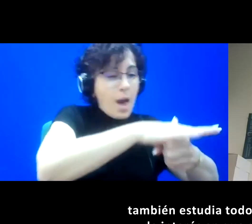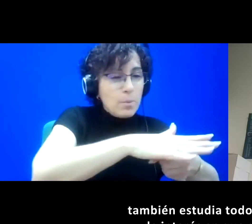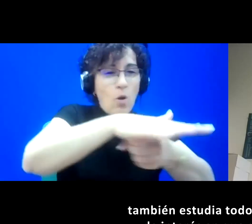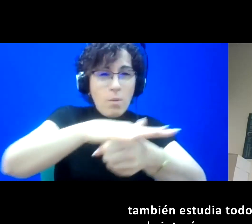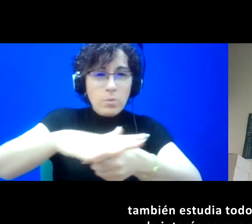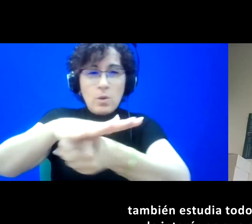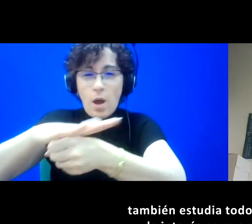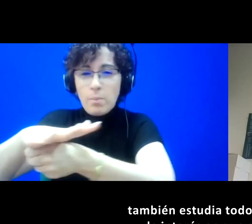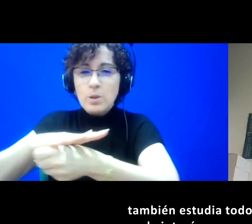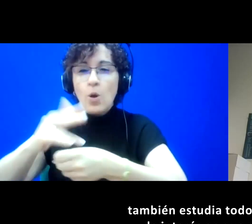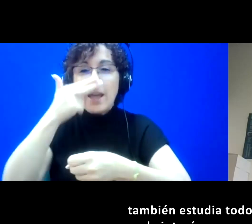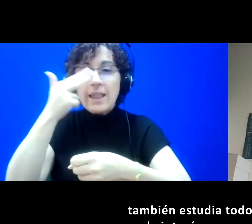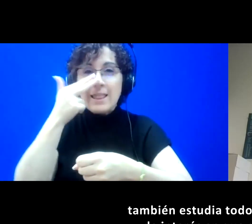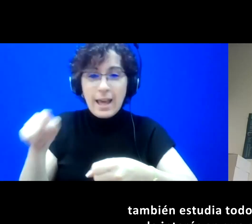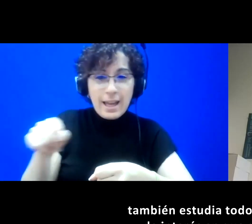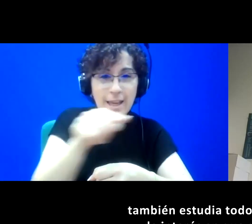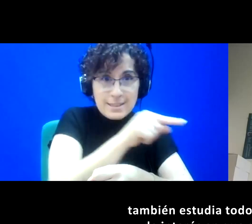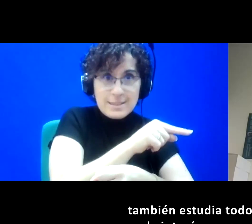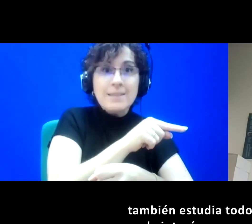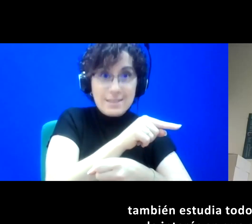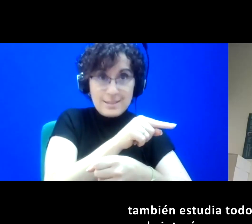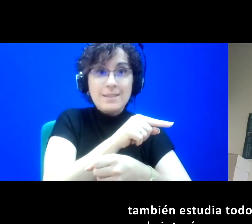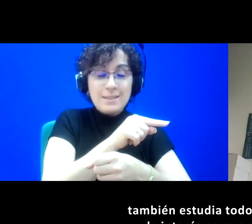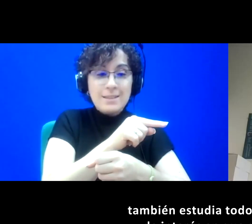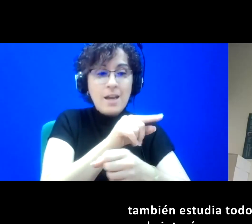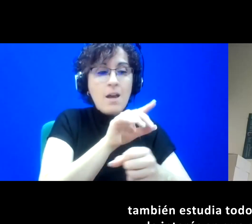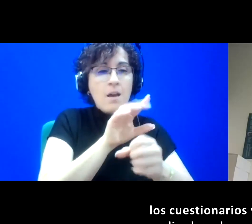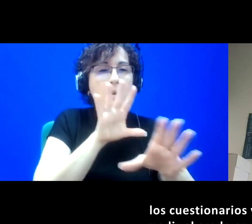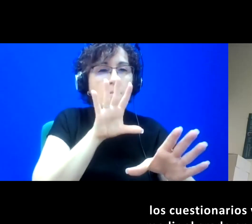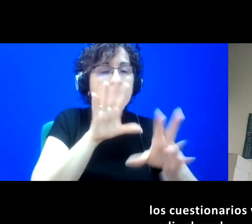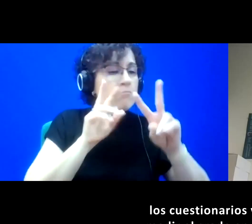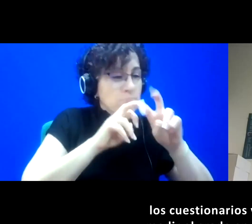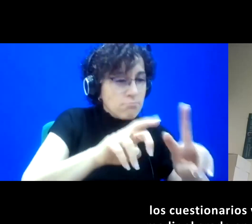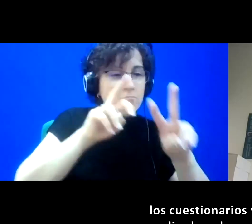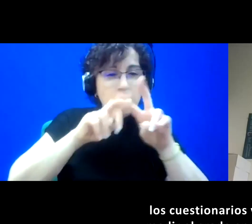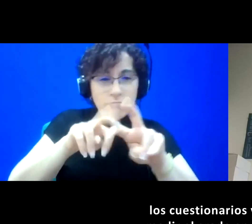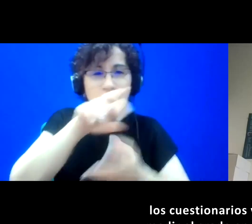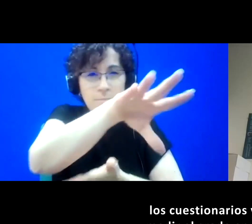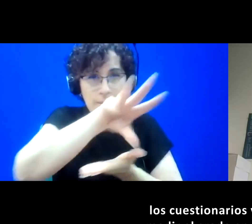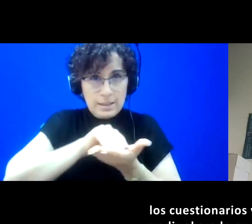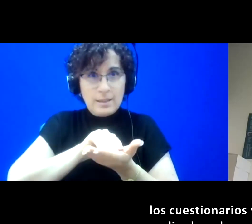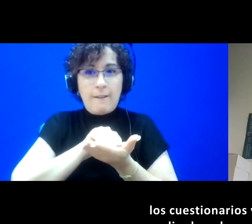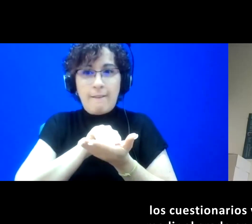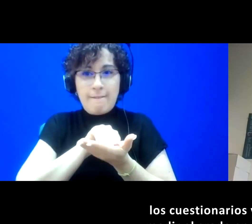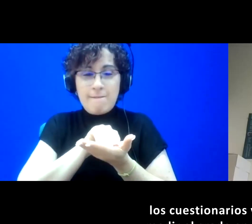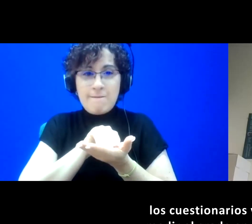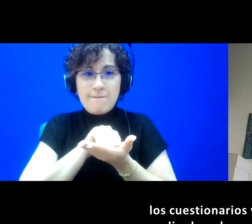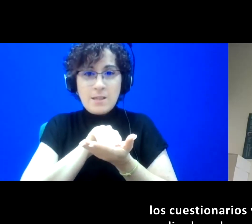interés en que se organiza los cuestionarios y